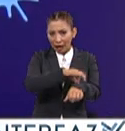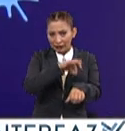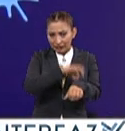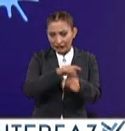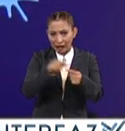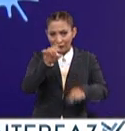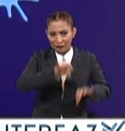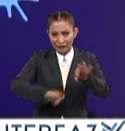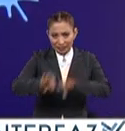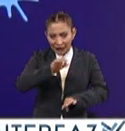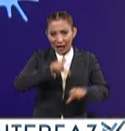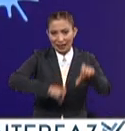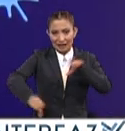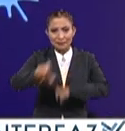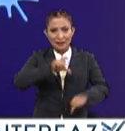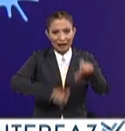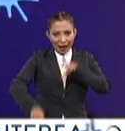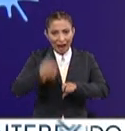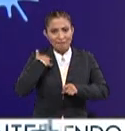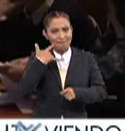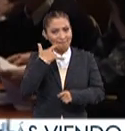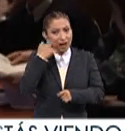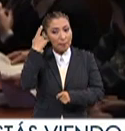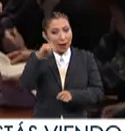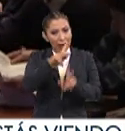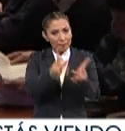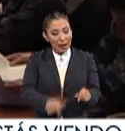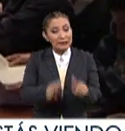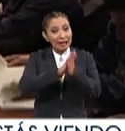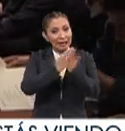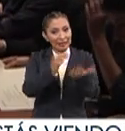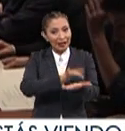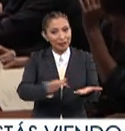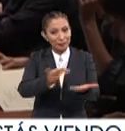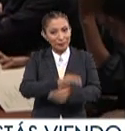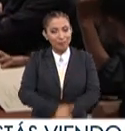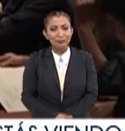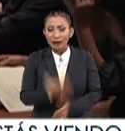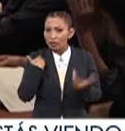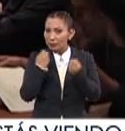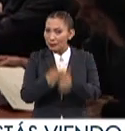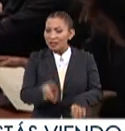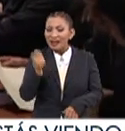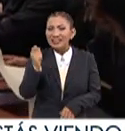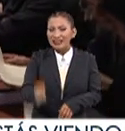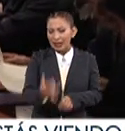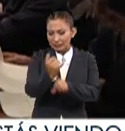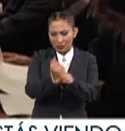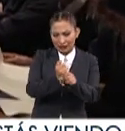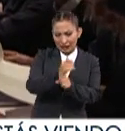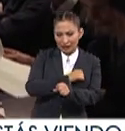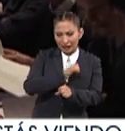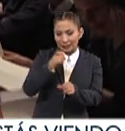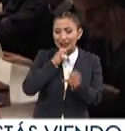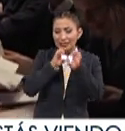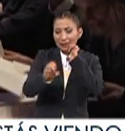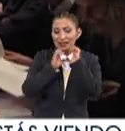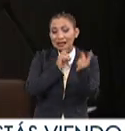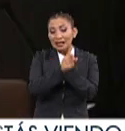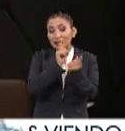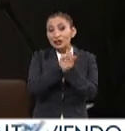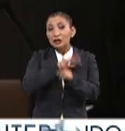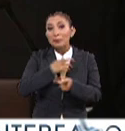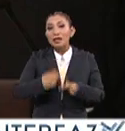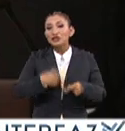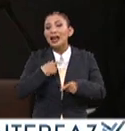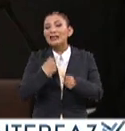medicina, física, química, esfuerzos para la paz y literatura. No te pierdas nuestros reportajes y entrevistas sobre